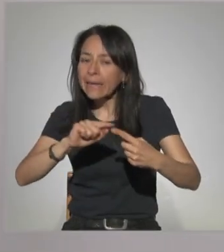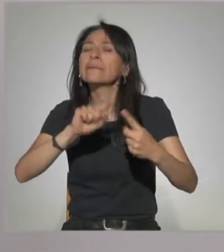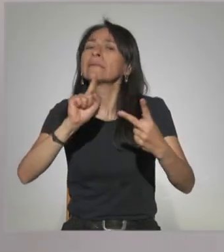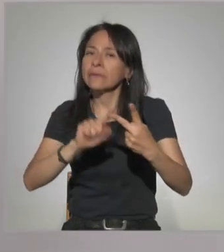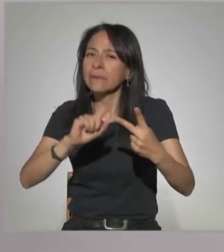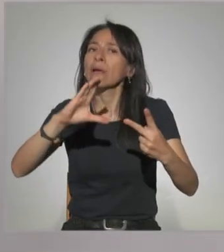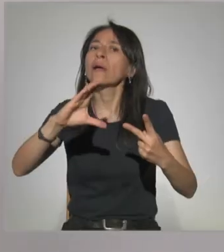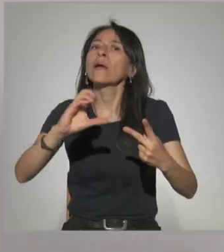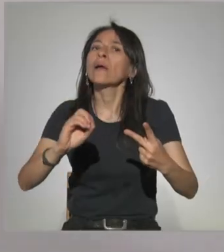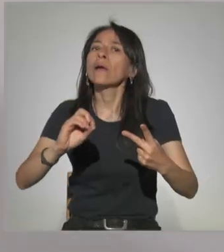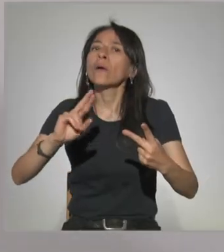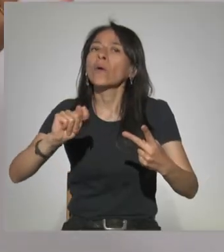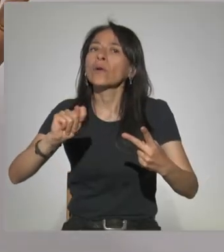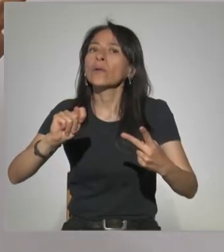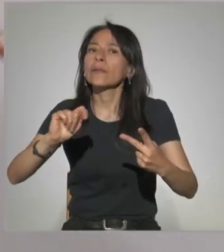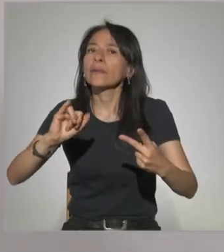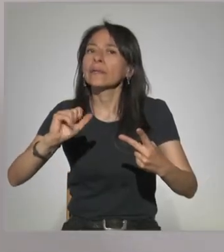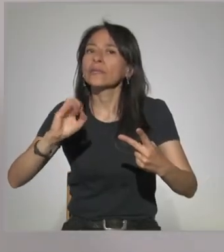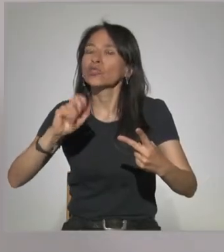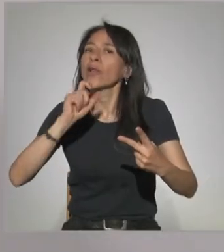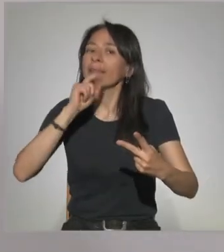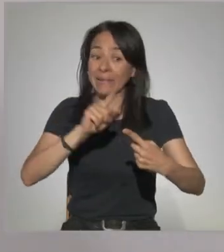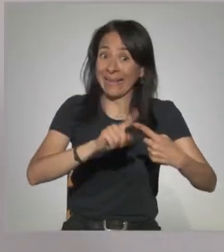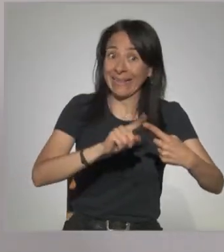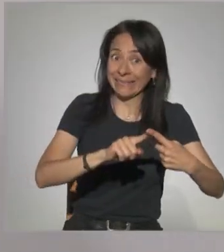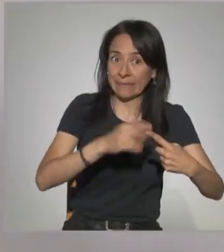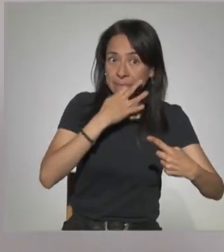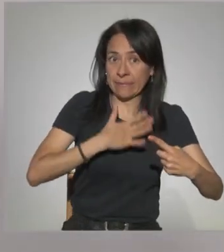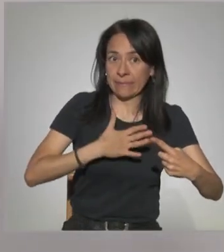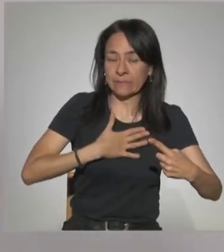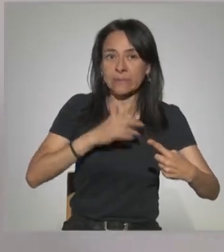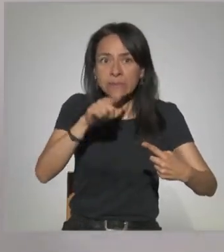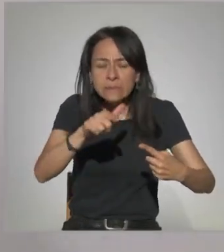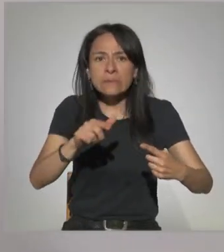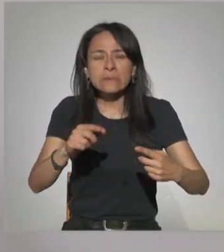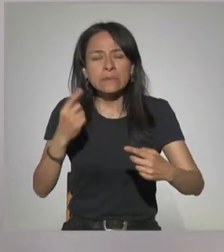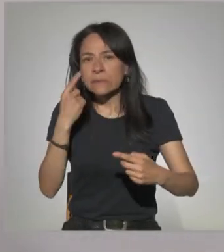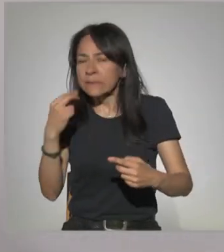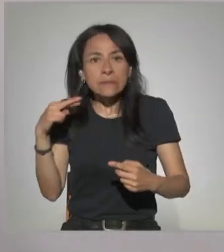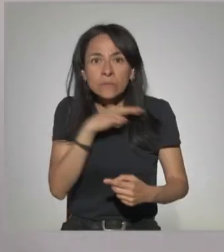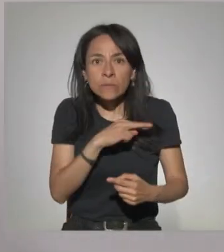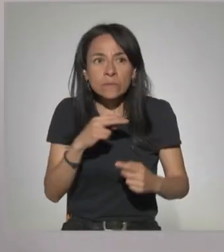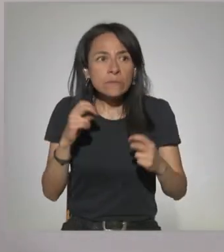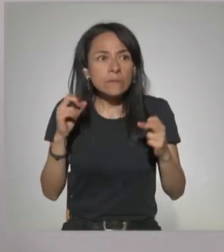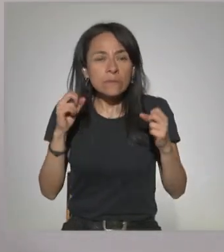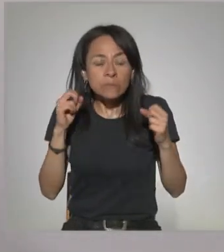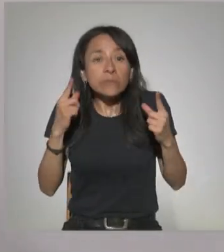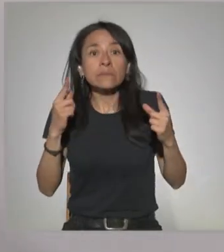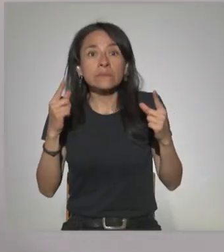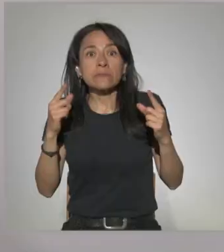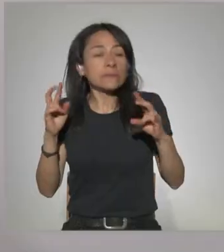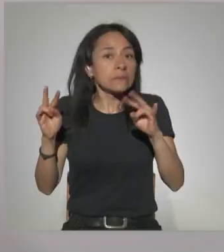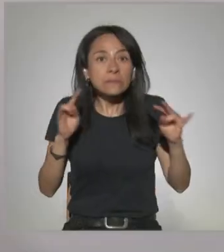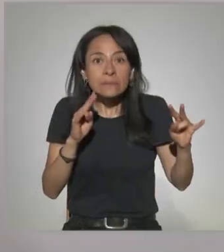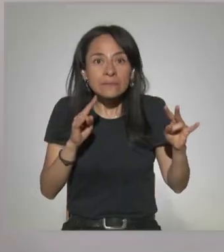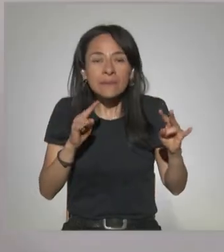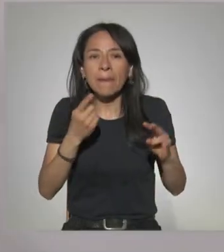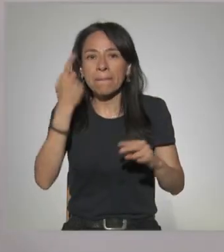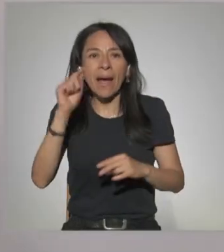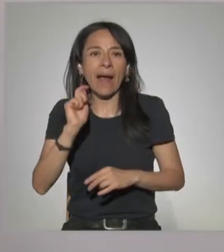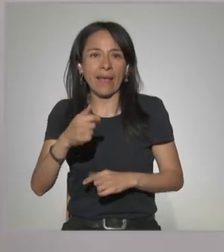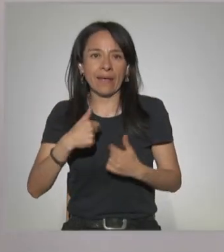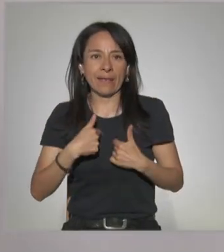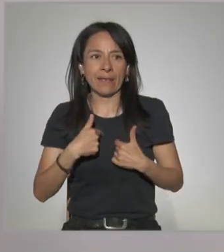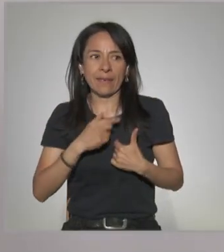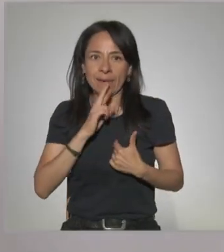esta que nos dice sobrevive, reacciona, ataca, huye o quédate